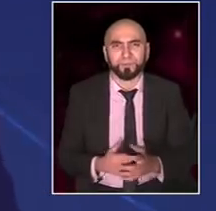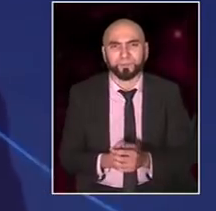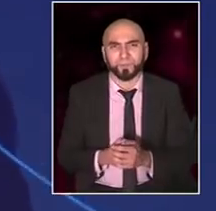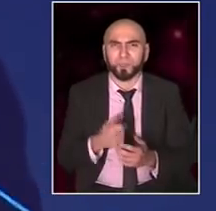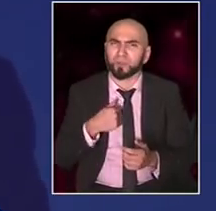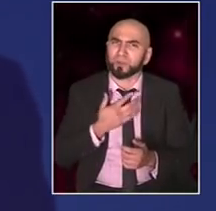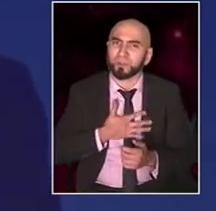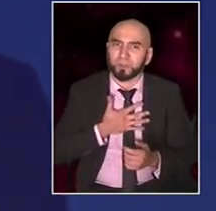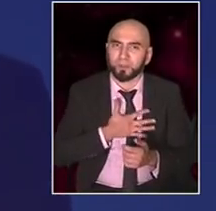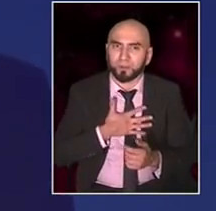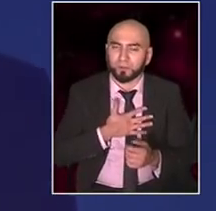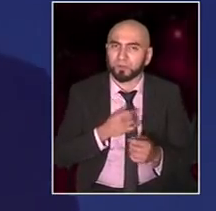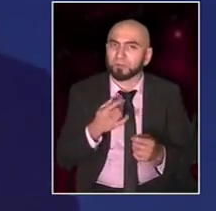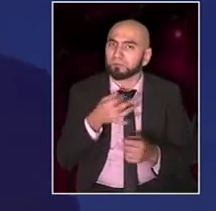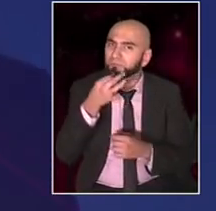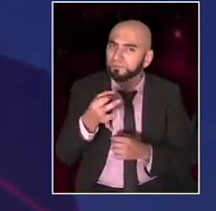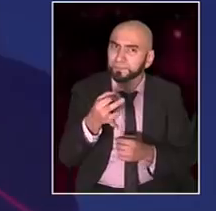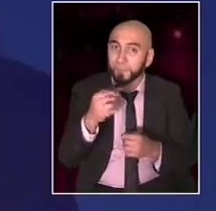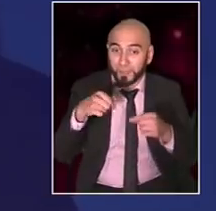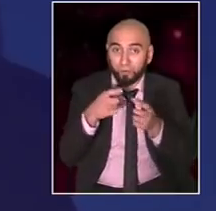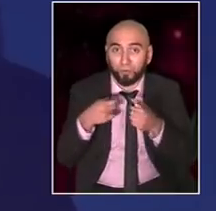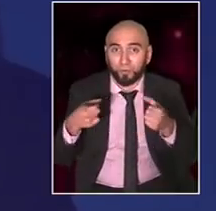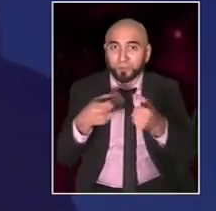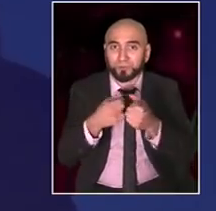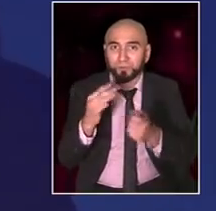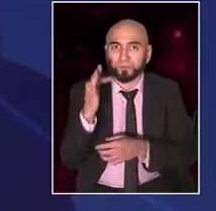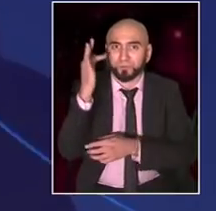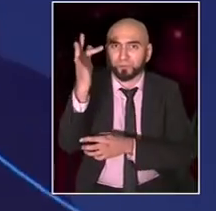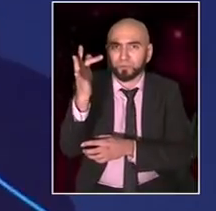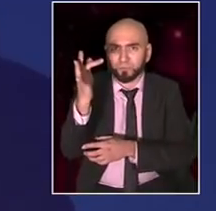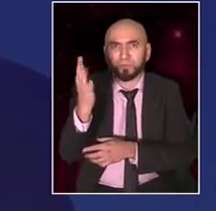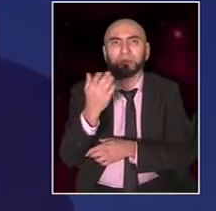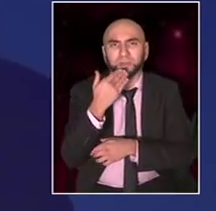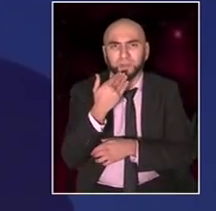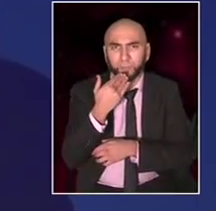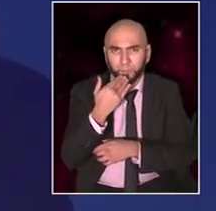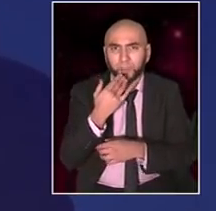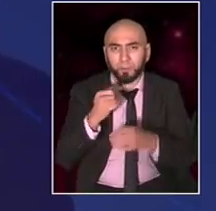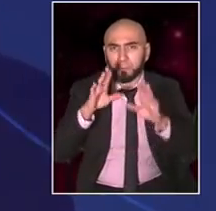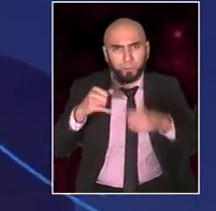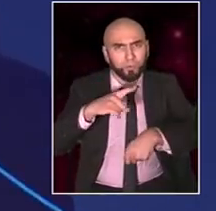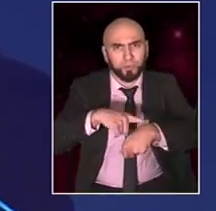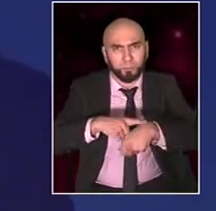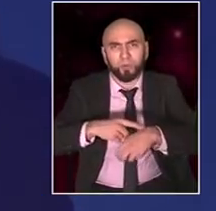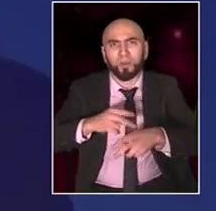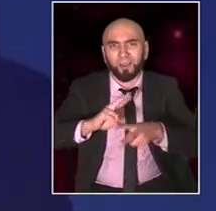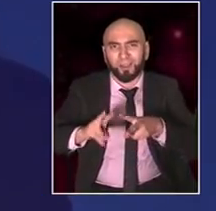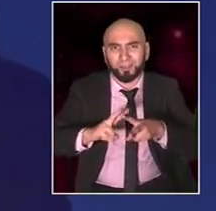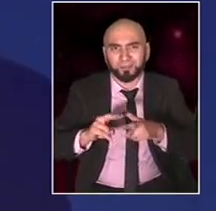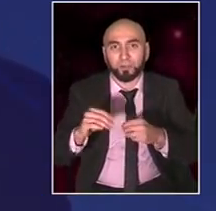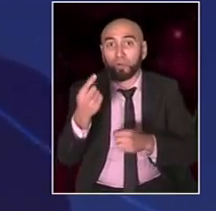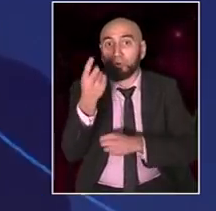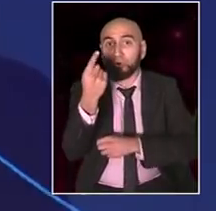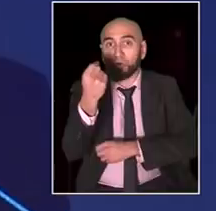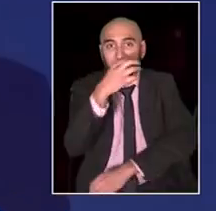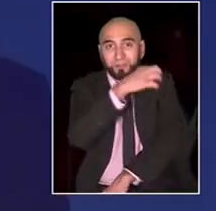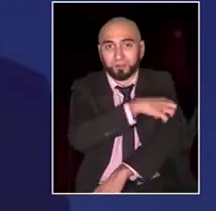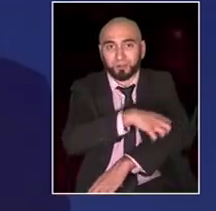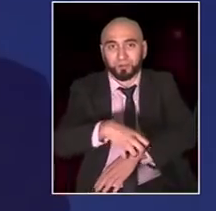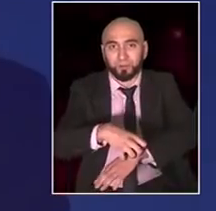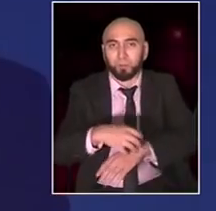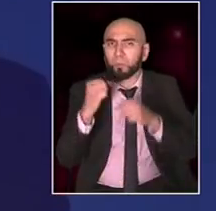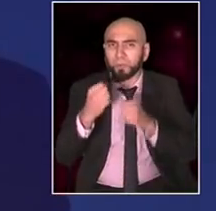Quisiera destacar que este Congreso Futuro se realizará paralelamente en 11 regiones y podrá ser visto por streaming por un